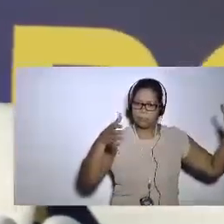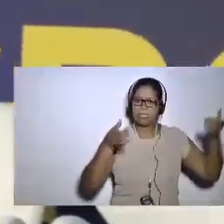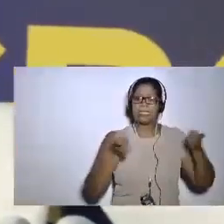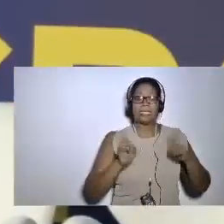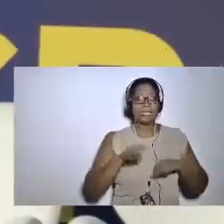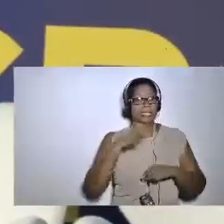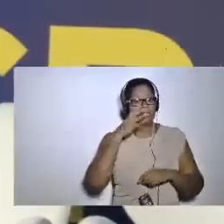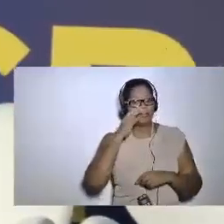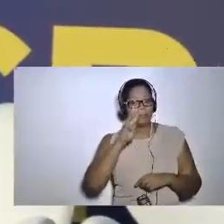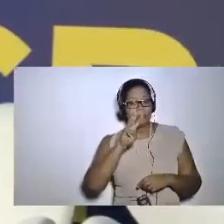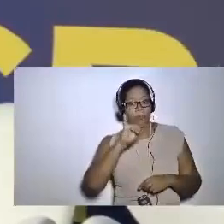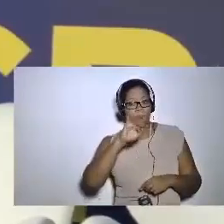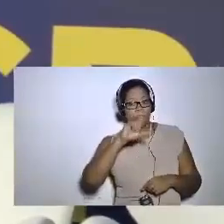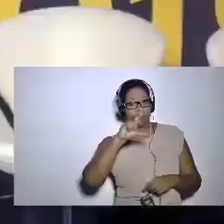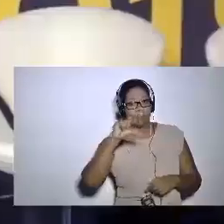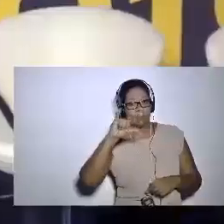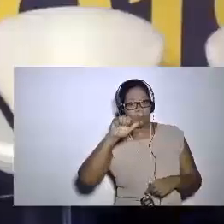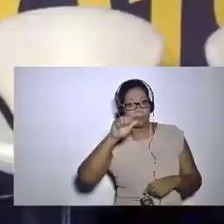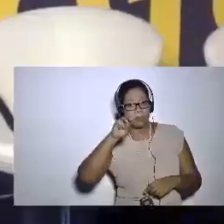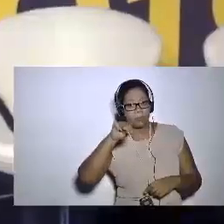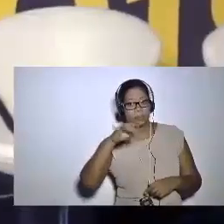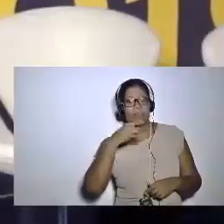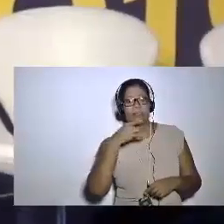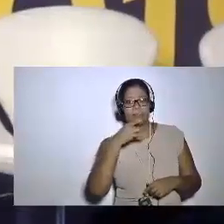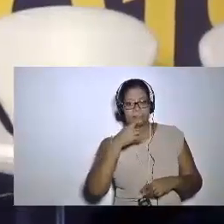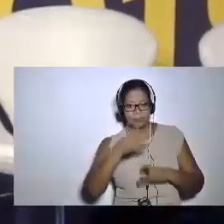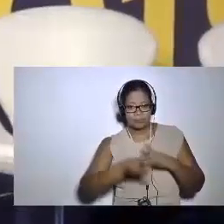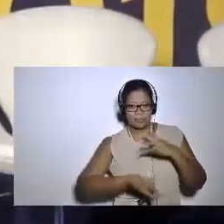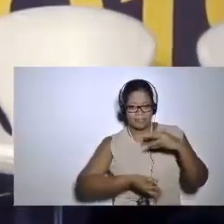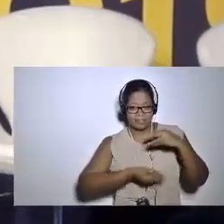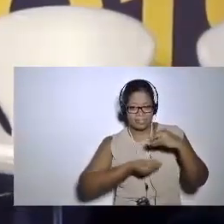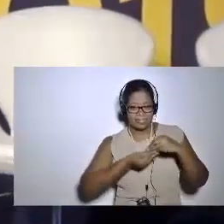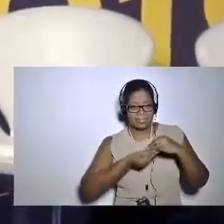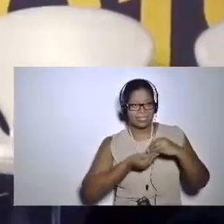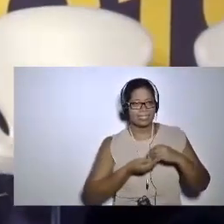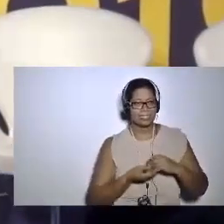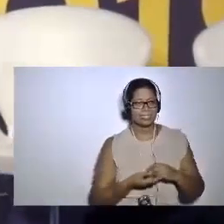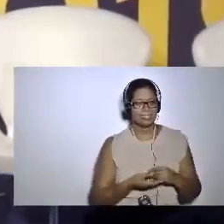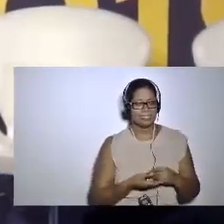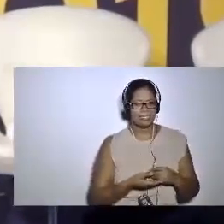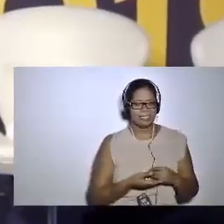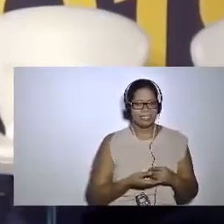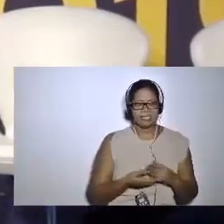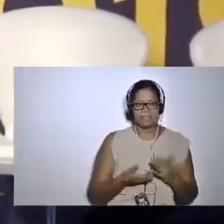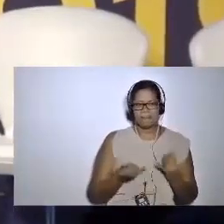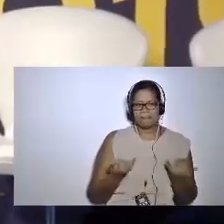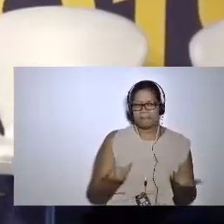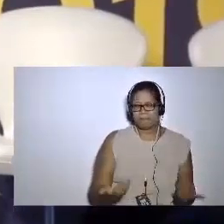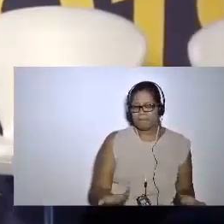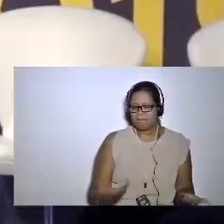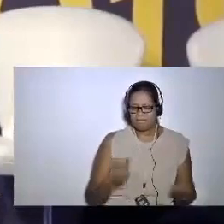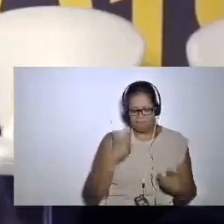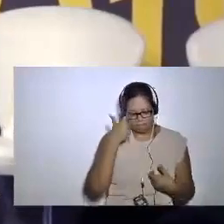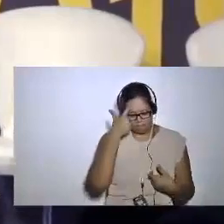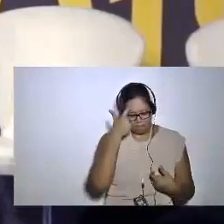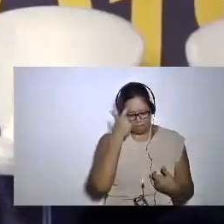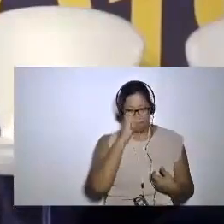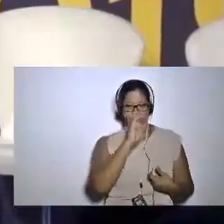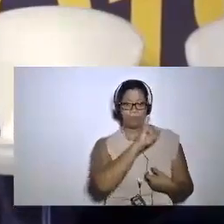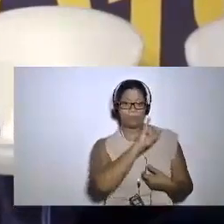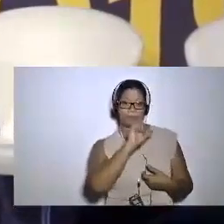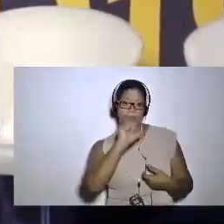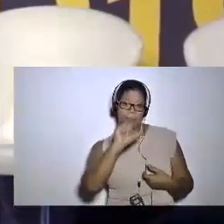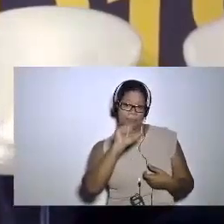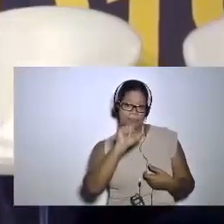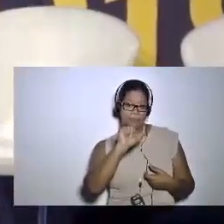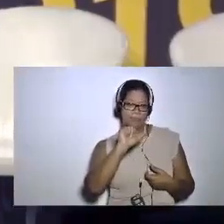las regulaciones, y William también nos dijo y nos habló mucho sobre esto, pero la decisión de utilizar